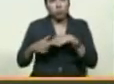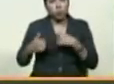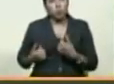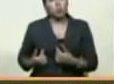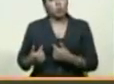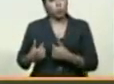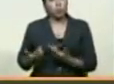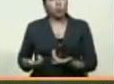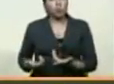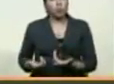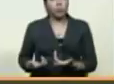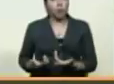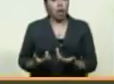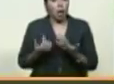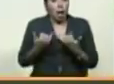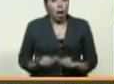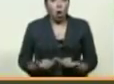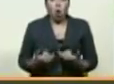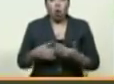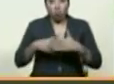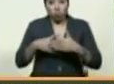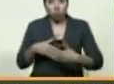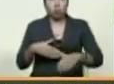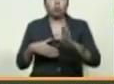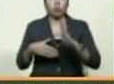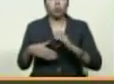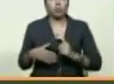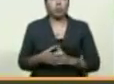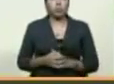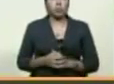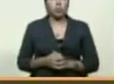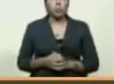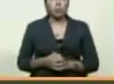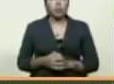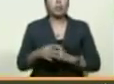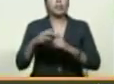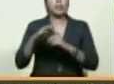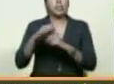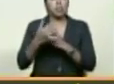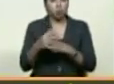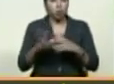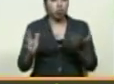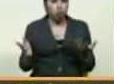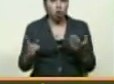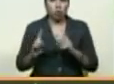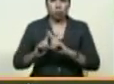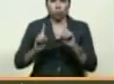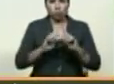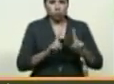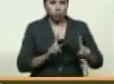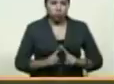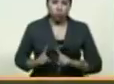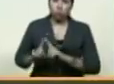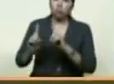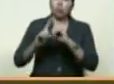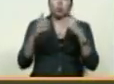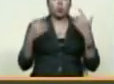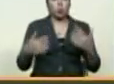A partir de ahora, de estos momentos que se están dando, de estas